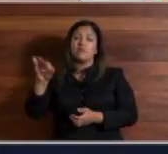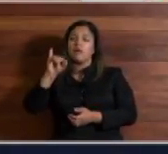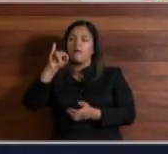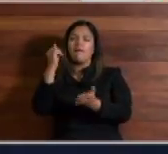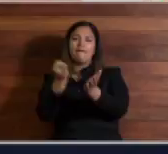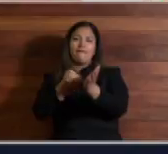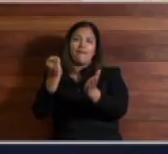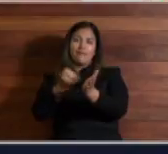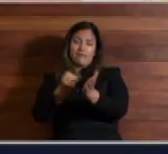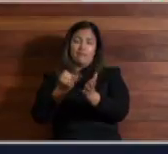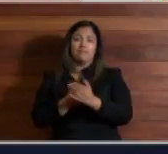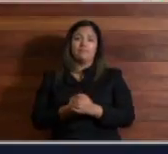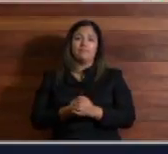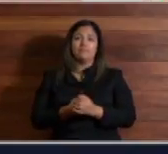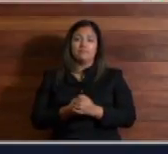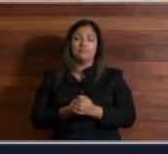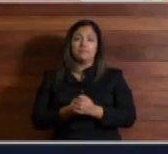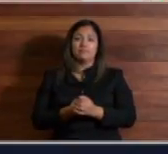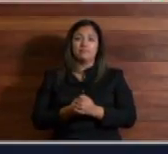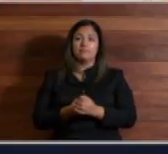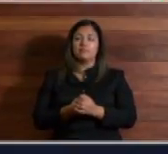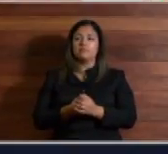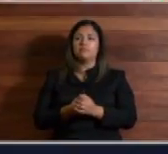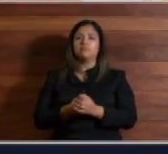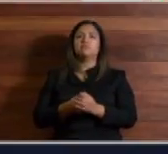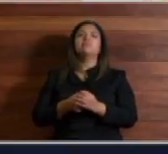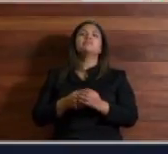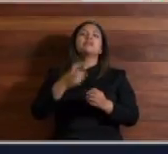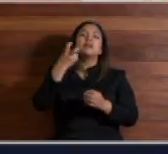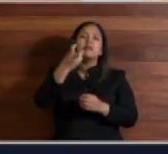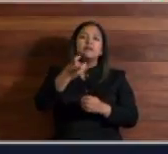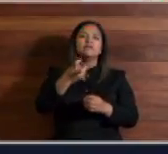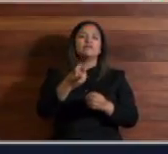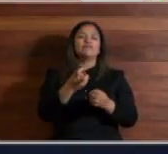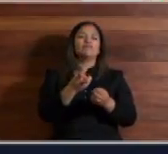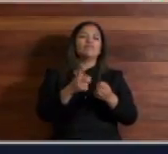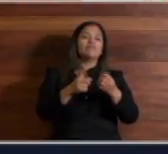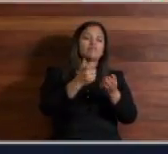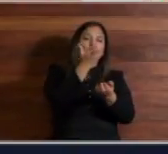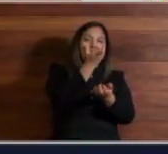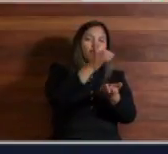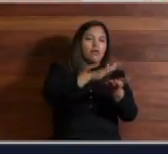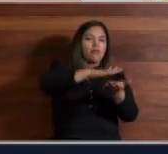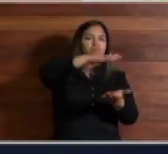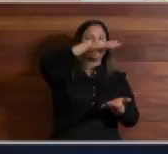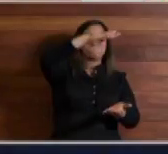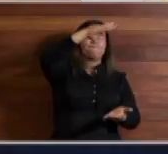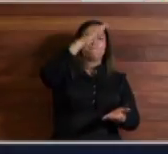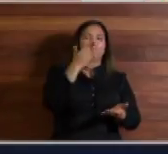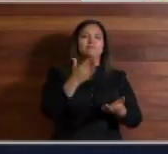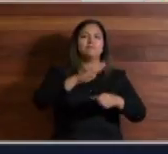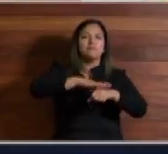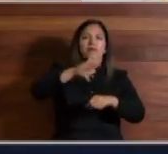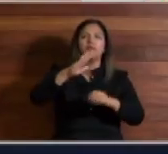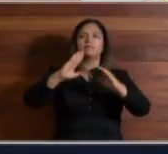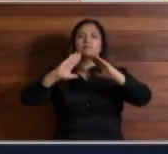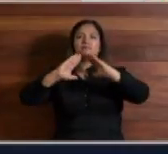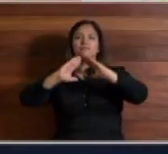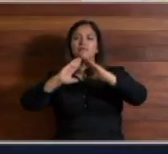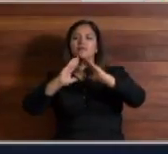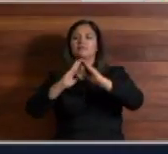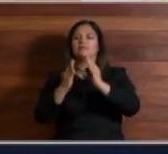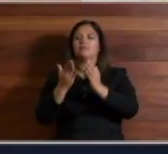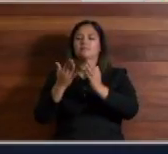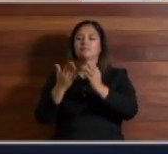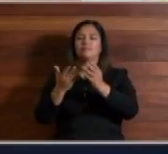Una recaudación baja que ha tenido costos en la inversión y en el bienestar social, que ha implicado una reducción